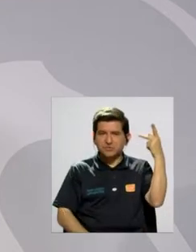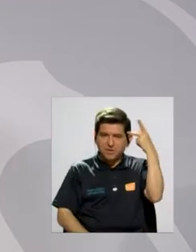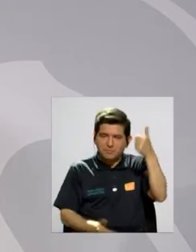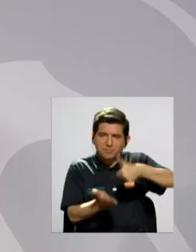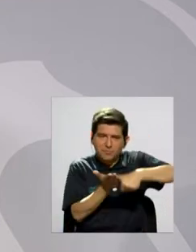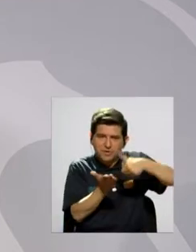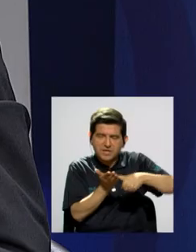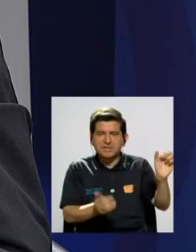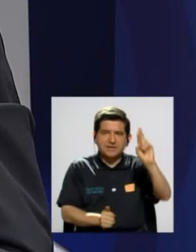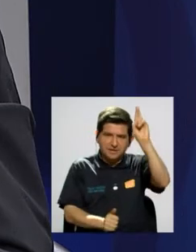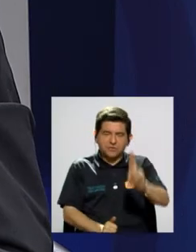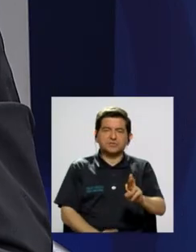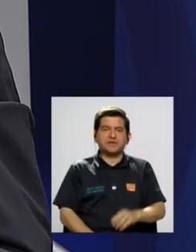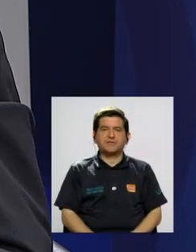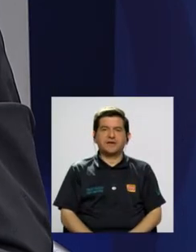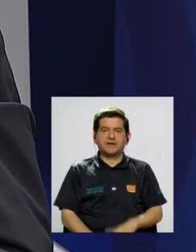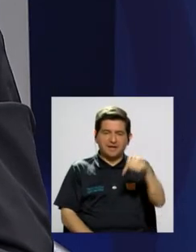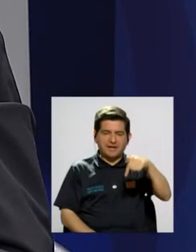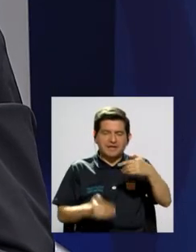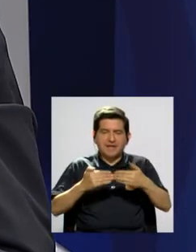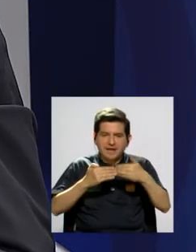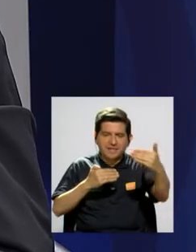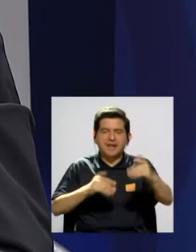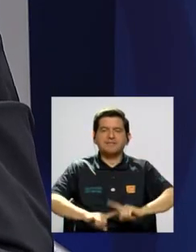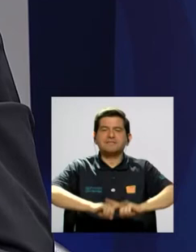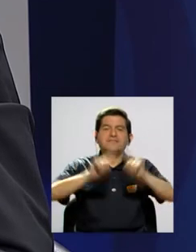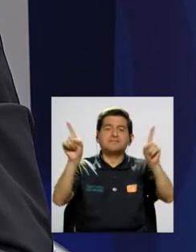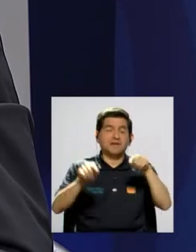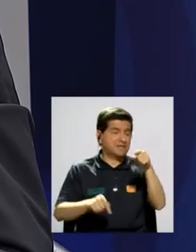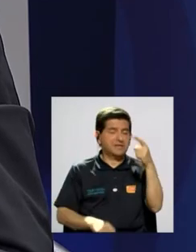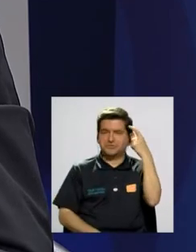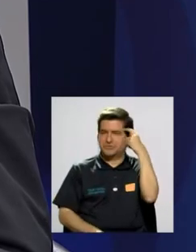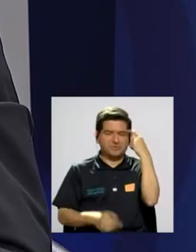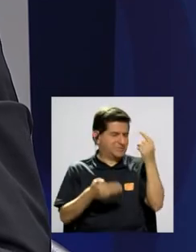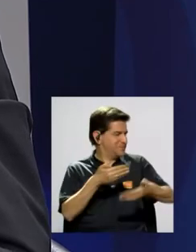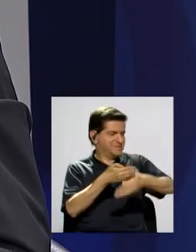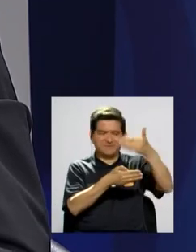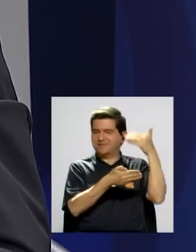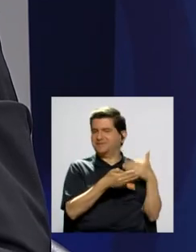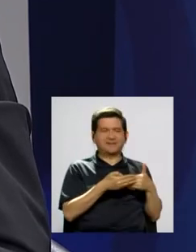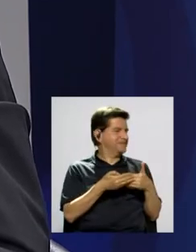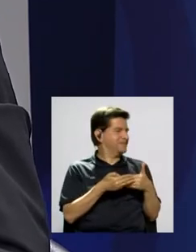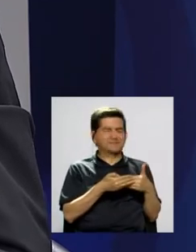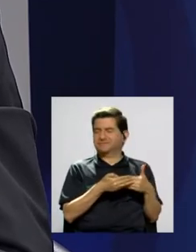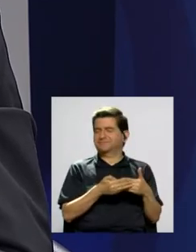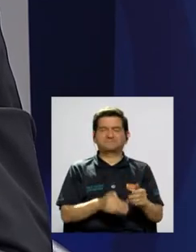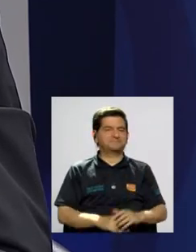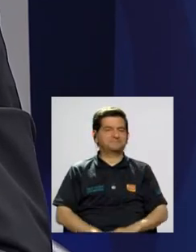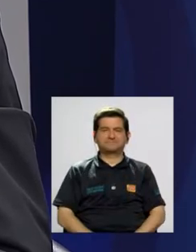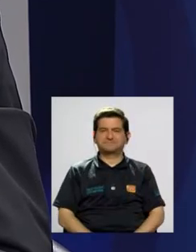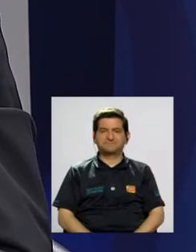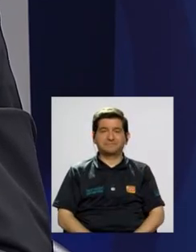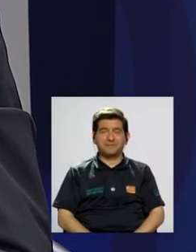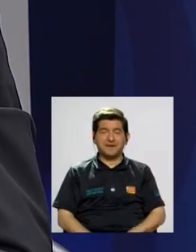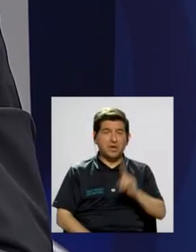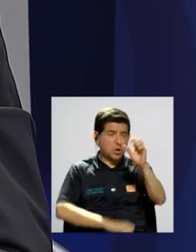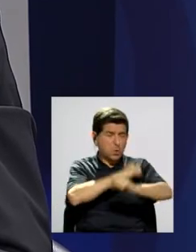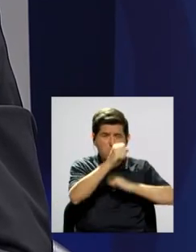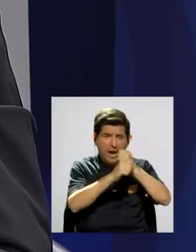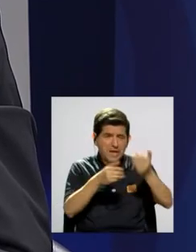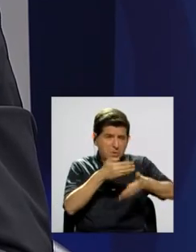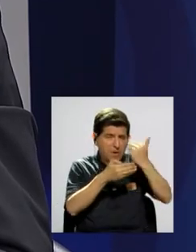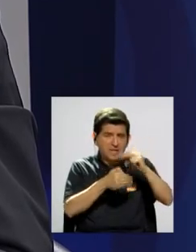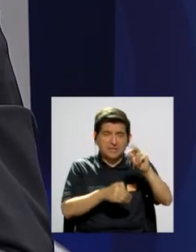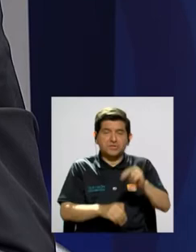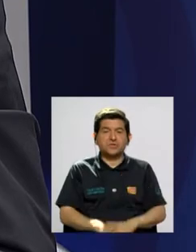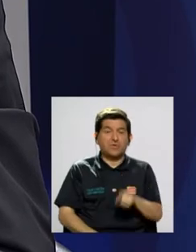electoral costarricense, porque eso era impensable. Claro. ¿Sí? Hace un año era impensable. A Patricia